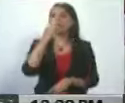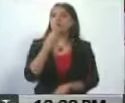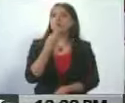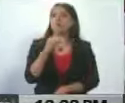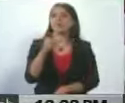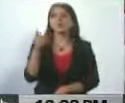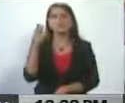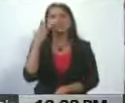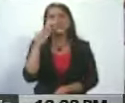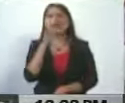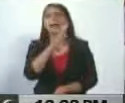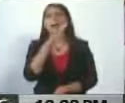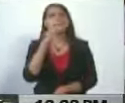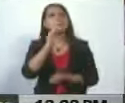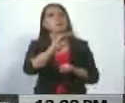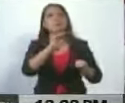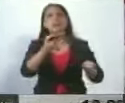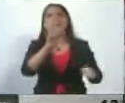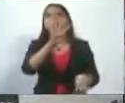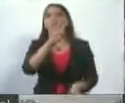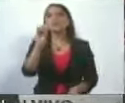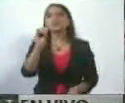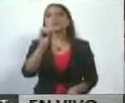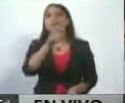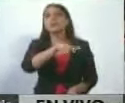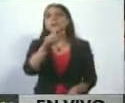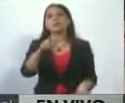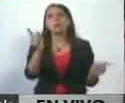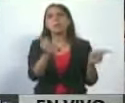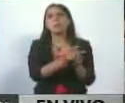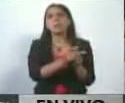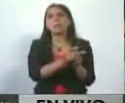movió Capriles? 400 personas nada más.